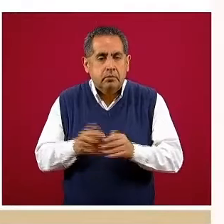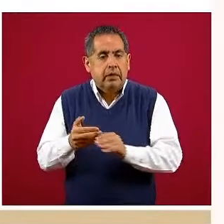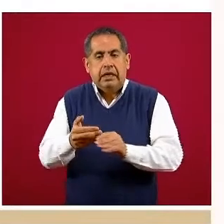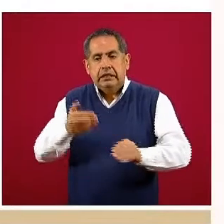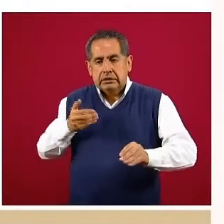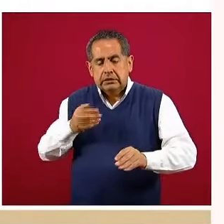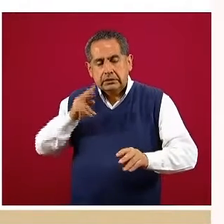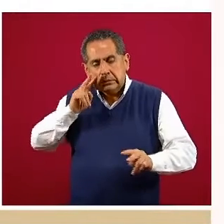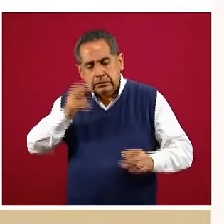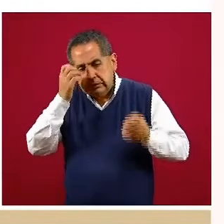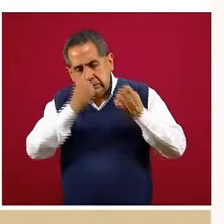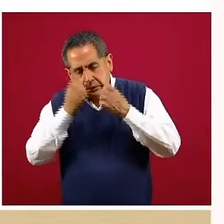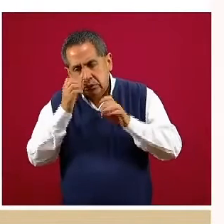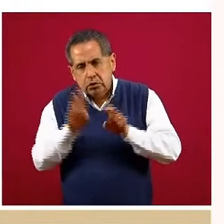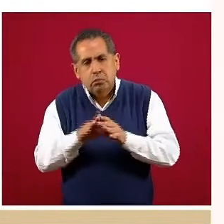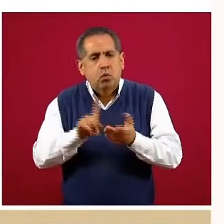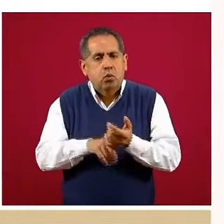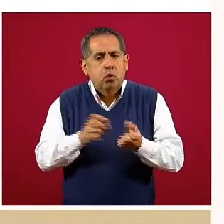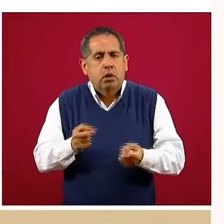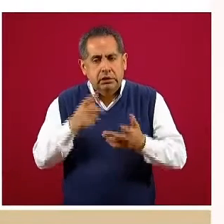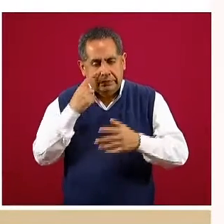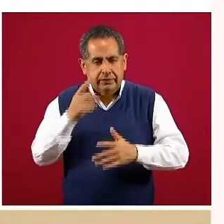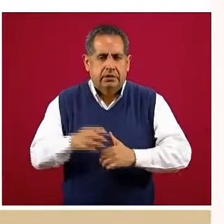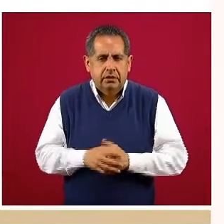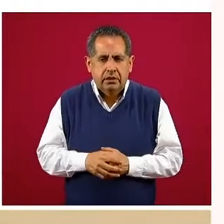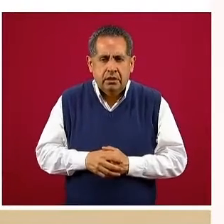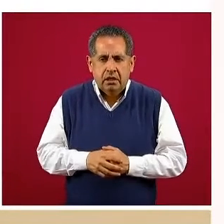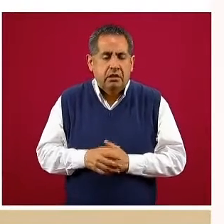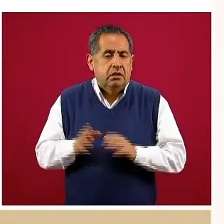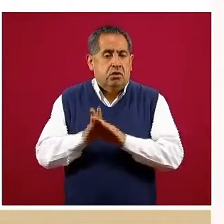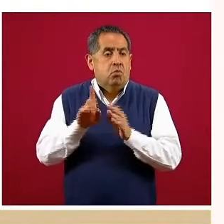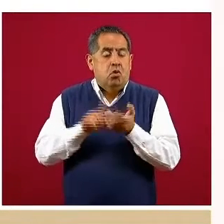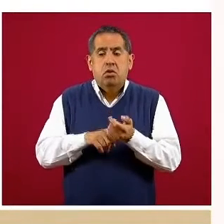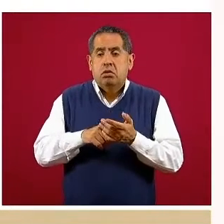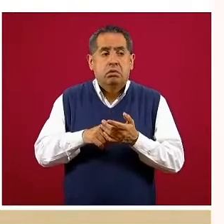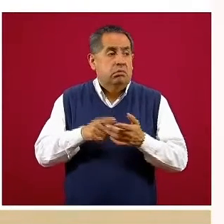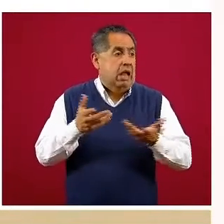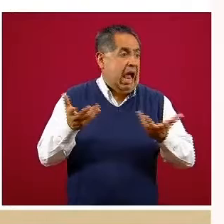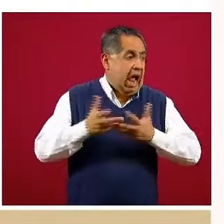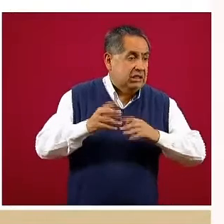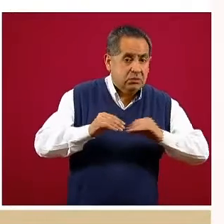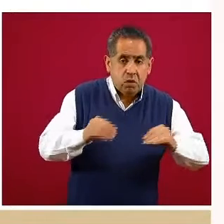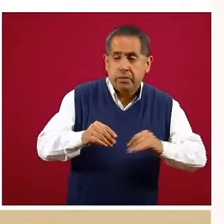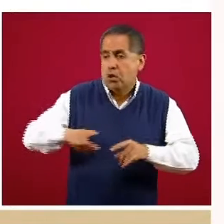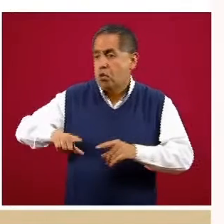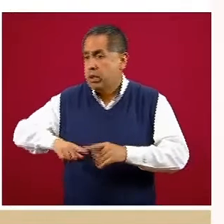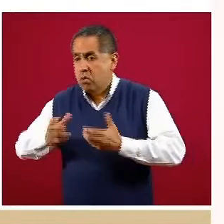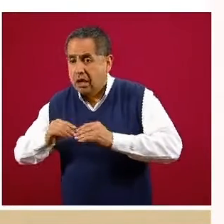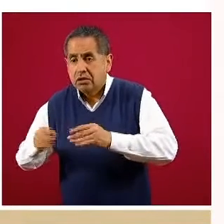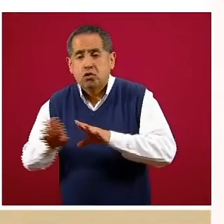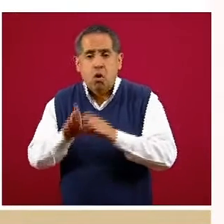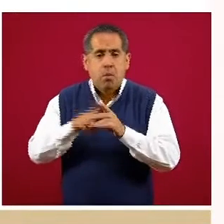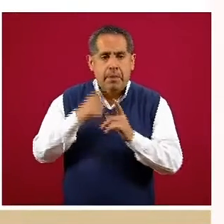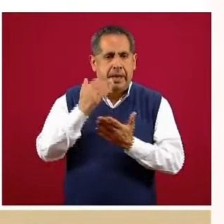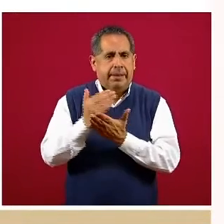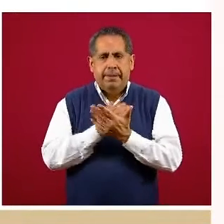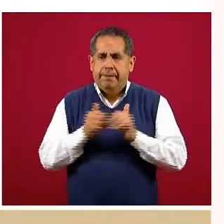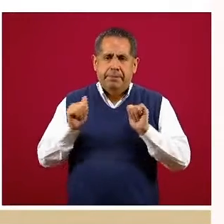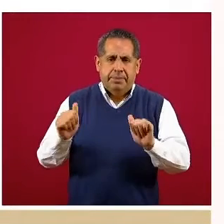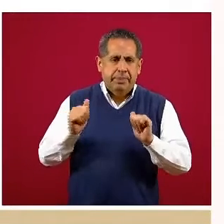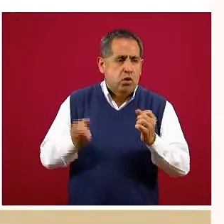de la Ciudad de México. Sumamente importante porque esta decisión concreta es como se materializa las